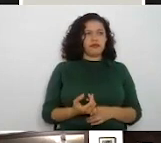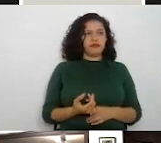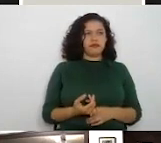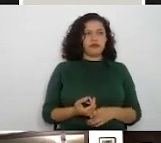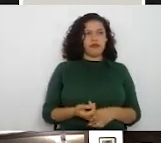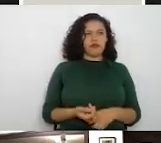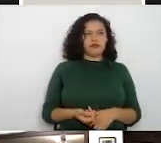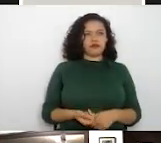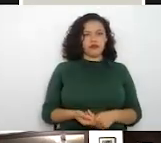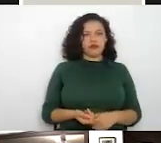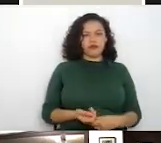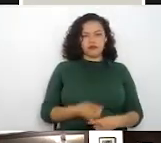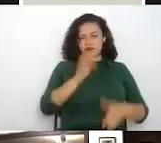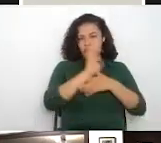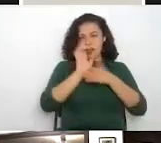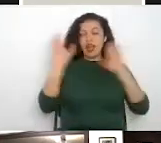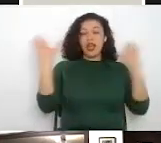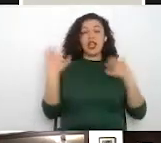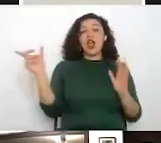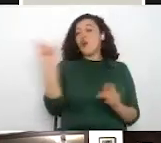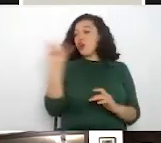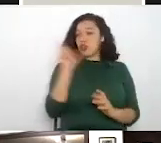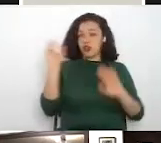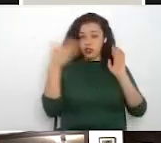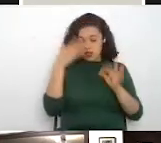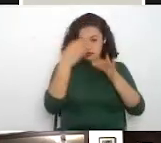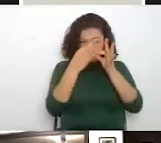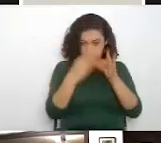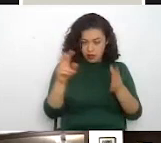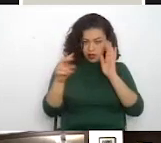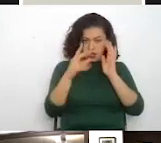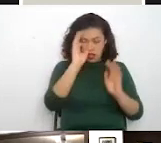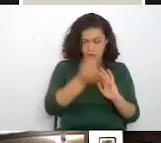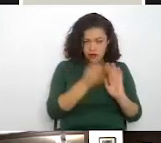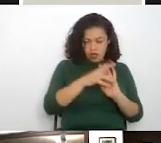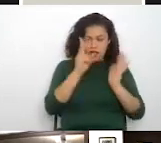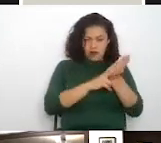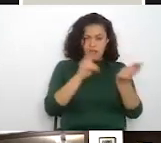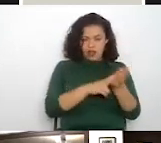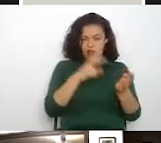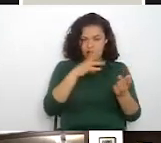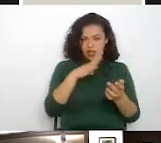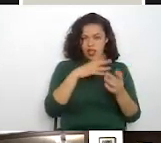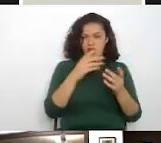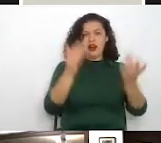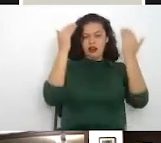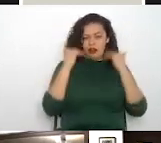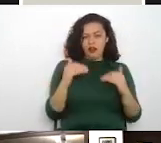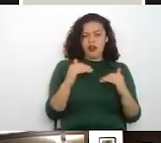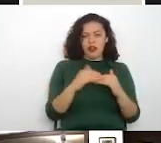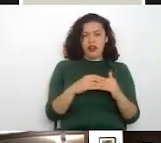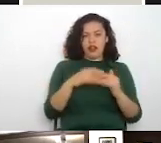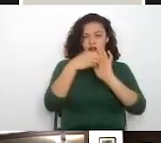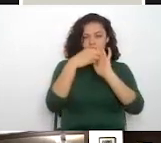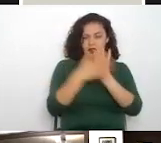eso es así. Y una vez que pasa esto, pues bueno, ya que nos lo validan y nos lo autorizan, el siguiente paso ya sería la